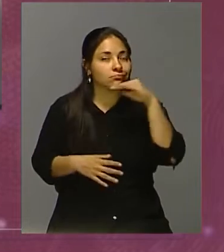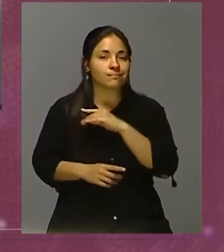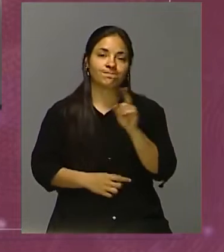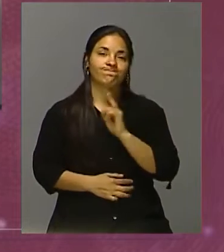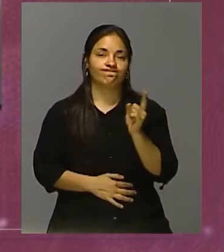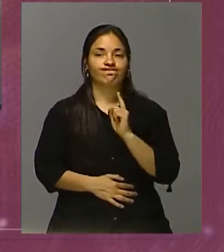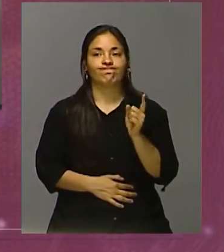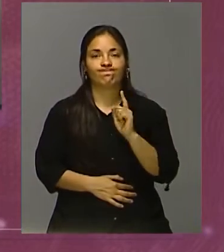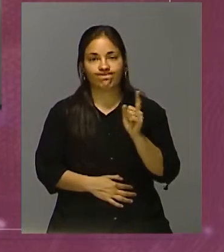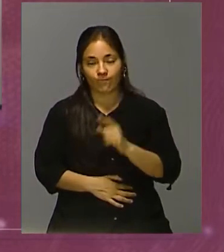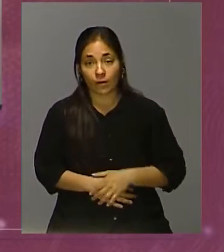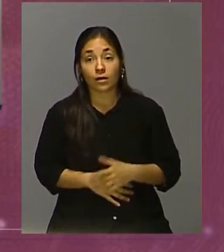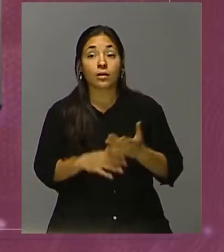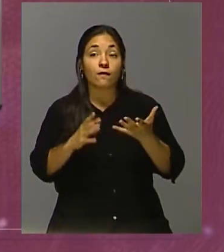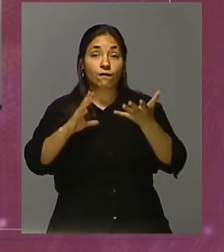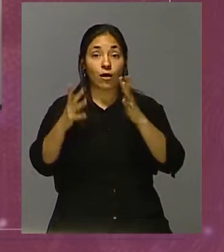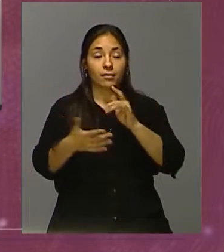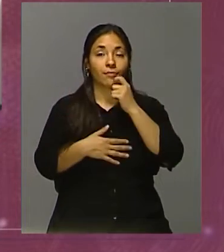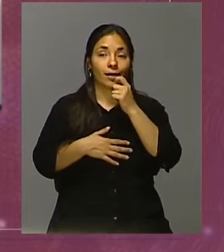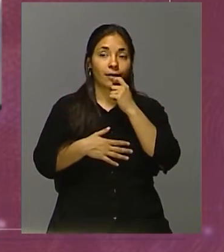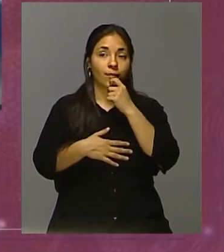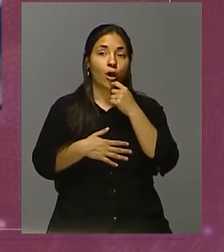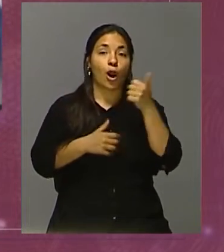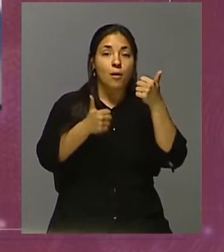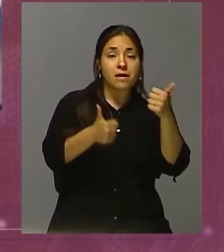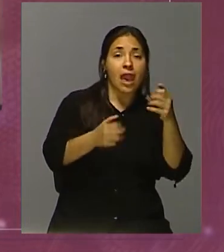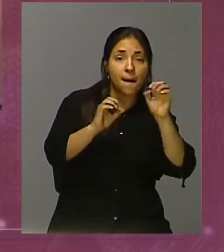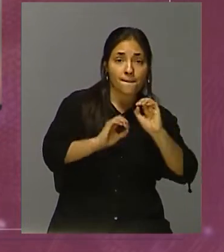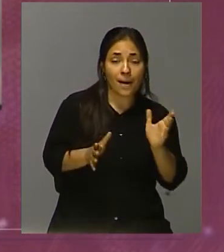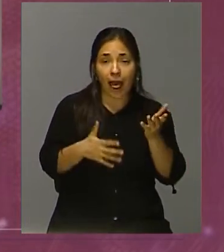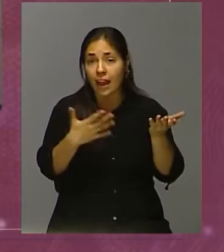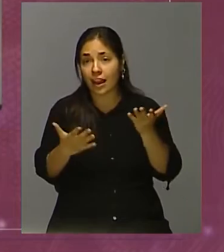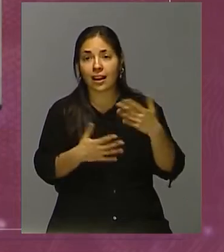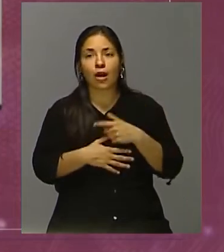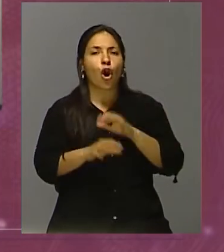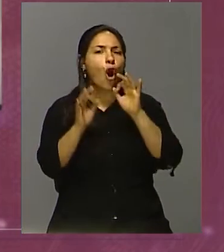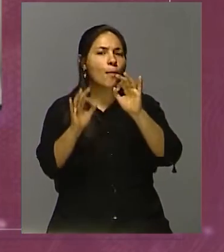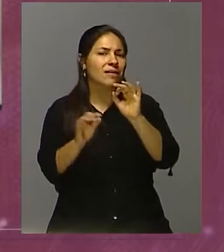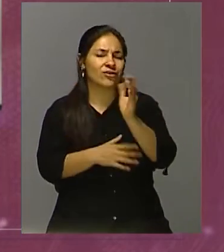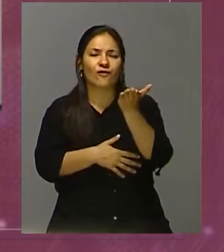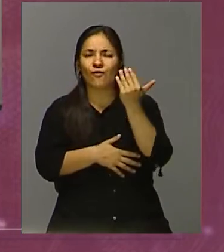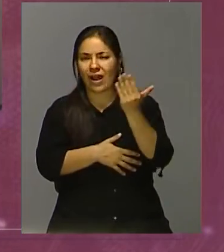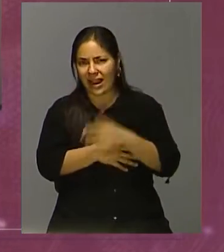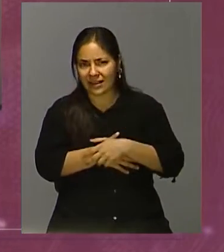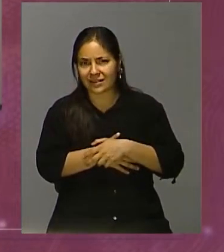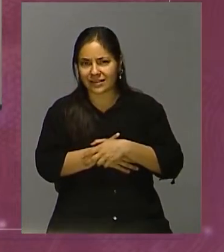las formas de medición de cuán bien o cuán mal nos manejamos a veces son incompletas porque